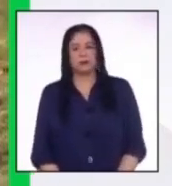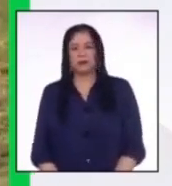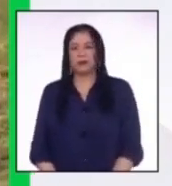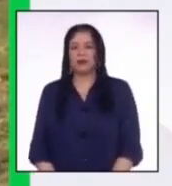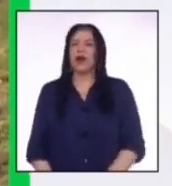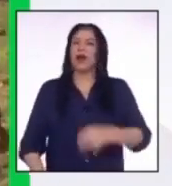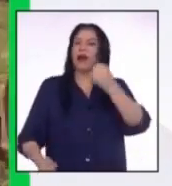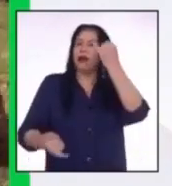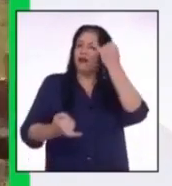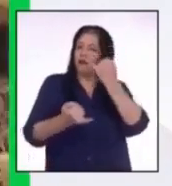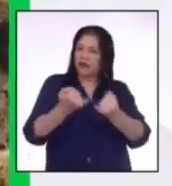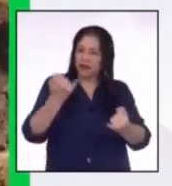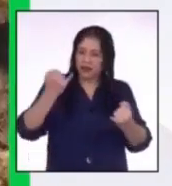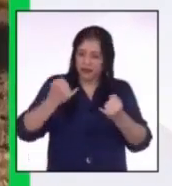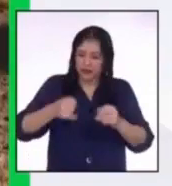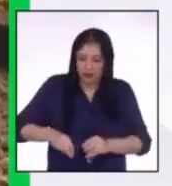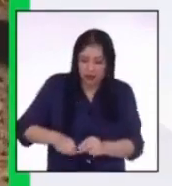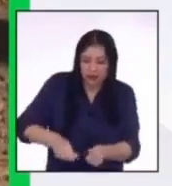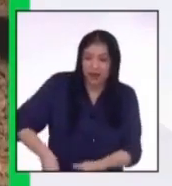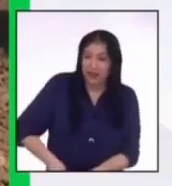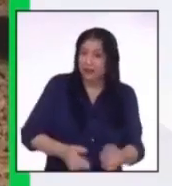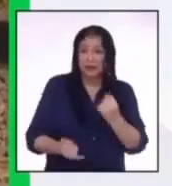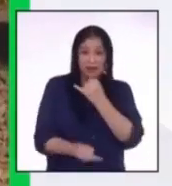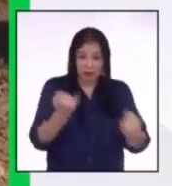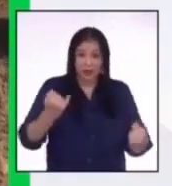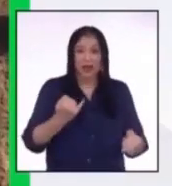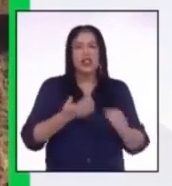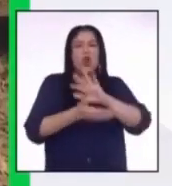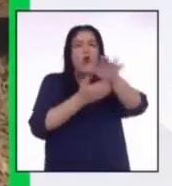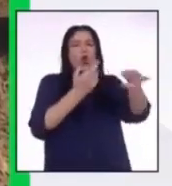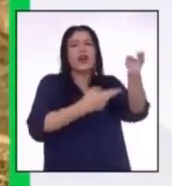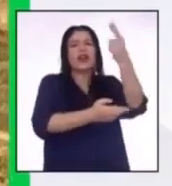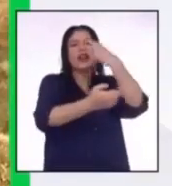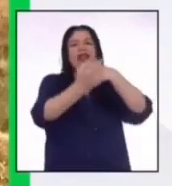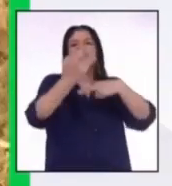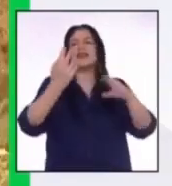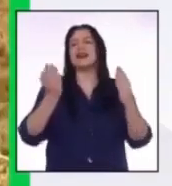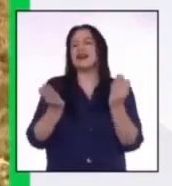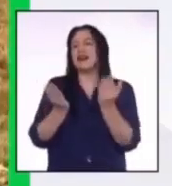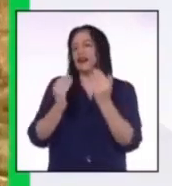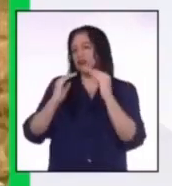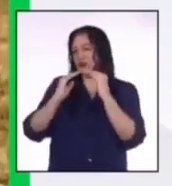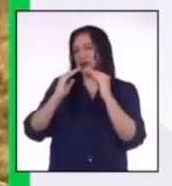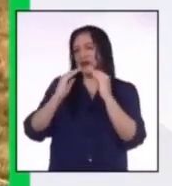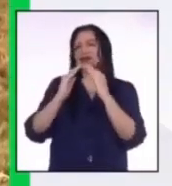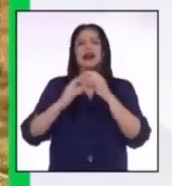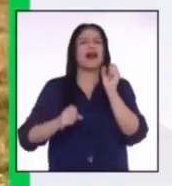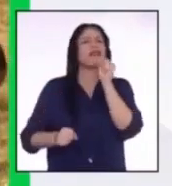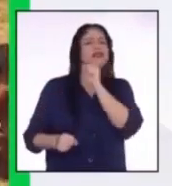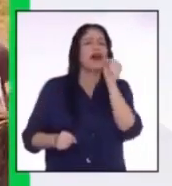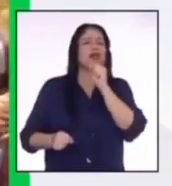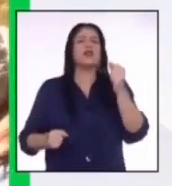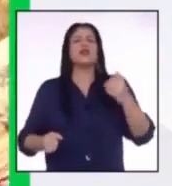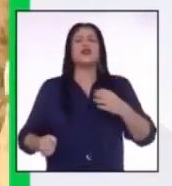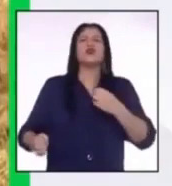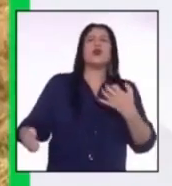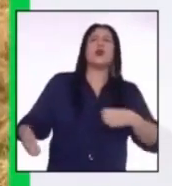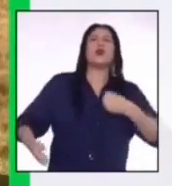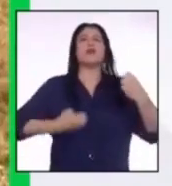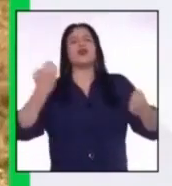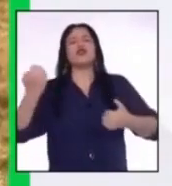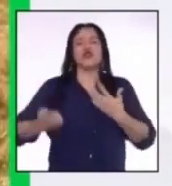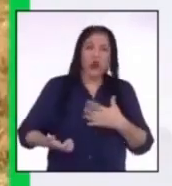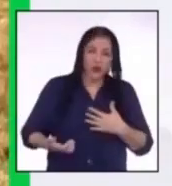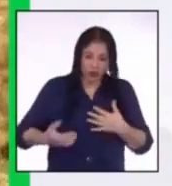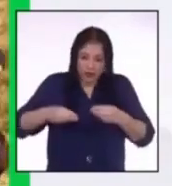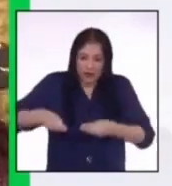al finalizar la siembra se vuelve a casa cantando el shaarawy este regocijo es señal de haber sembrado en el marco del